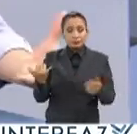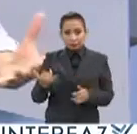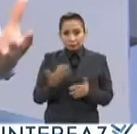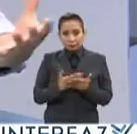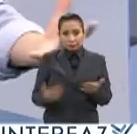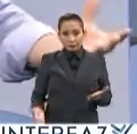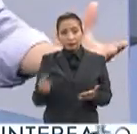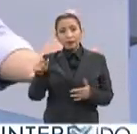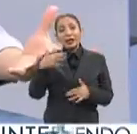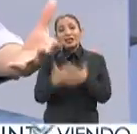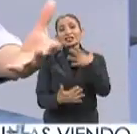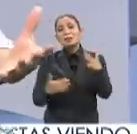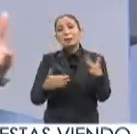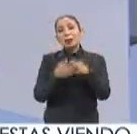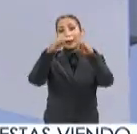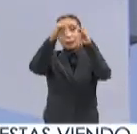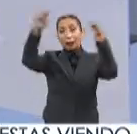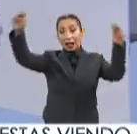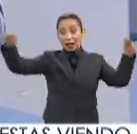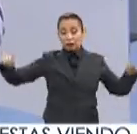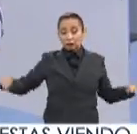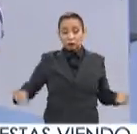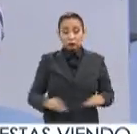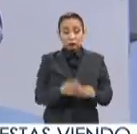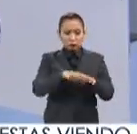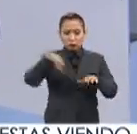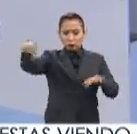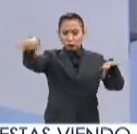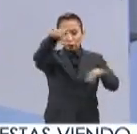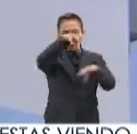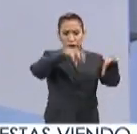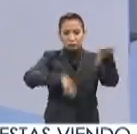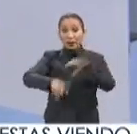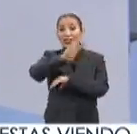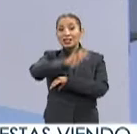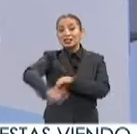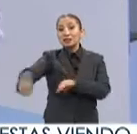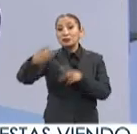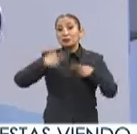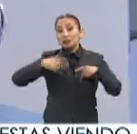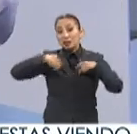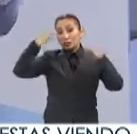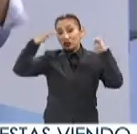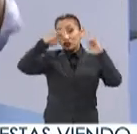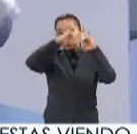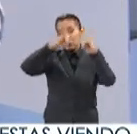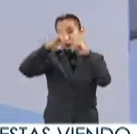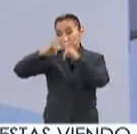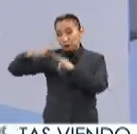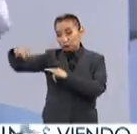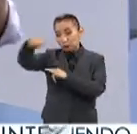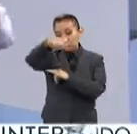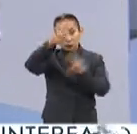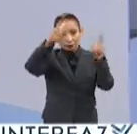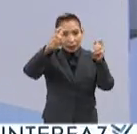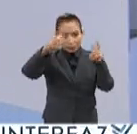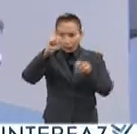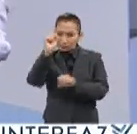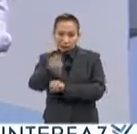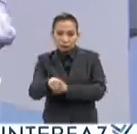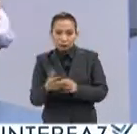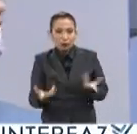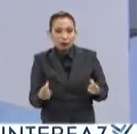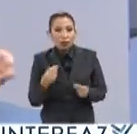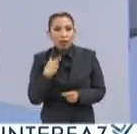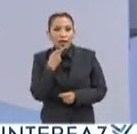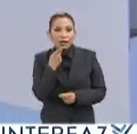Y bueno, son 15,000 metros cuadrados que están presentando a 300 expositores con todos estos temas que pues no